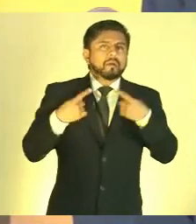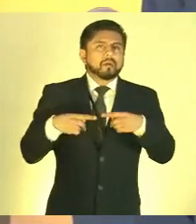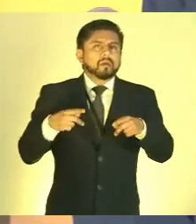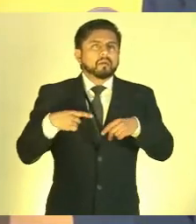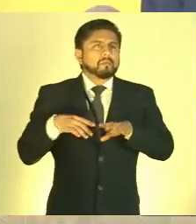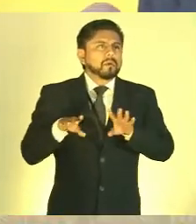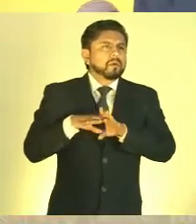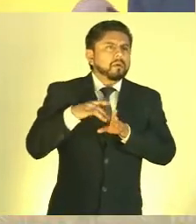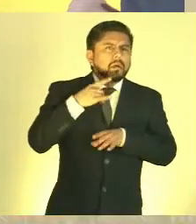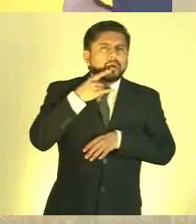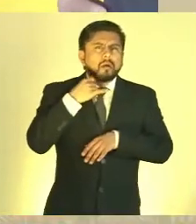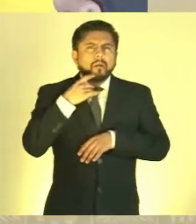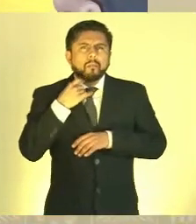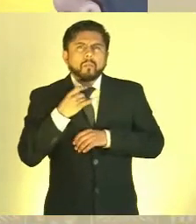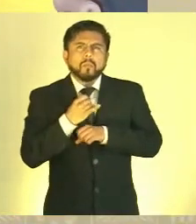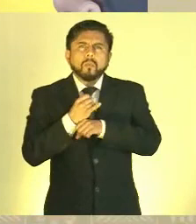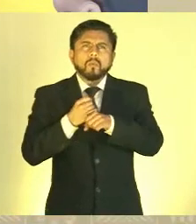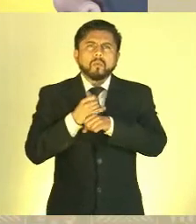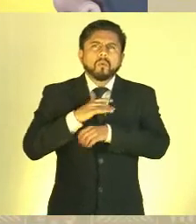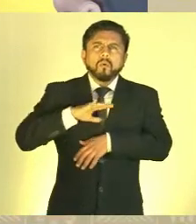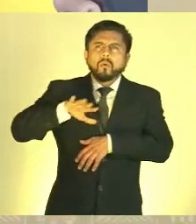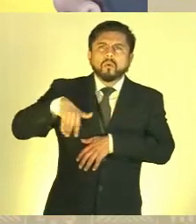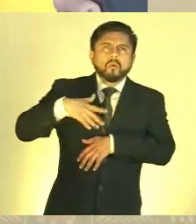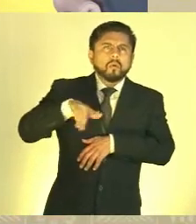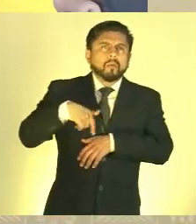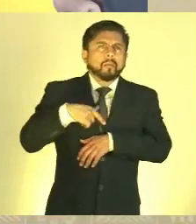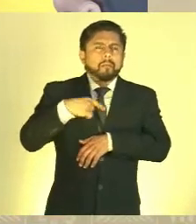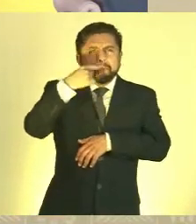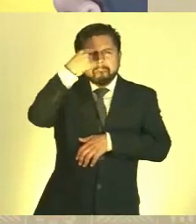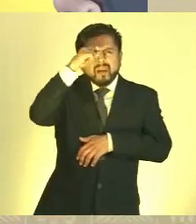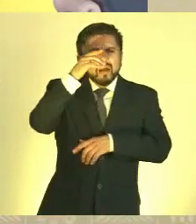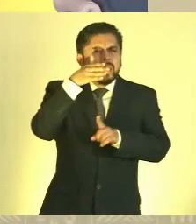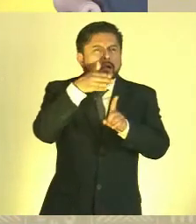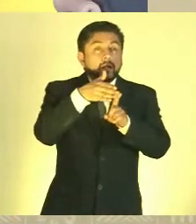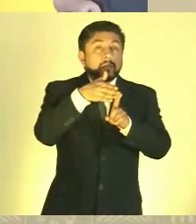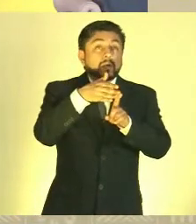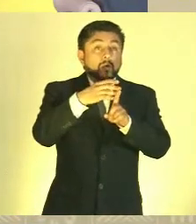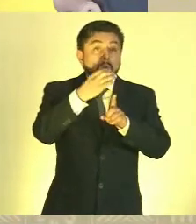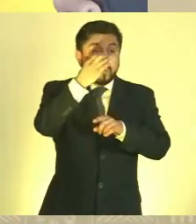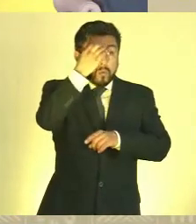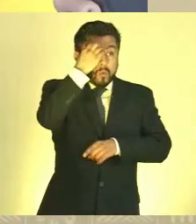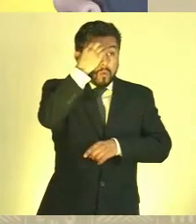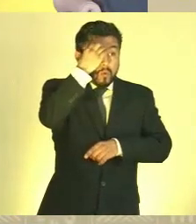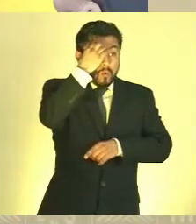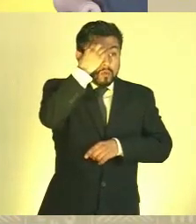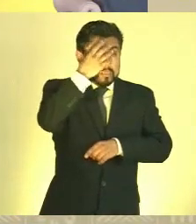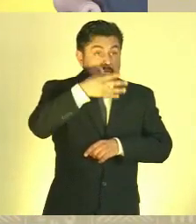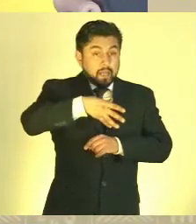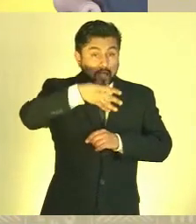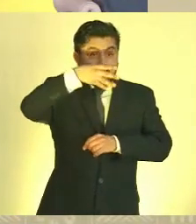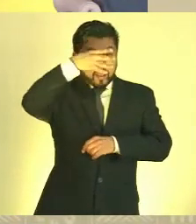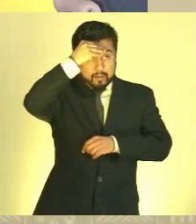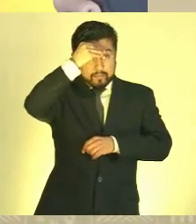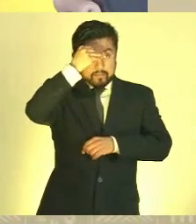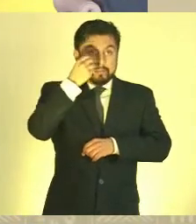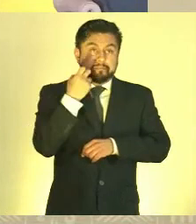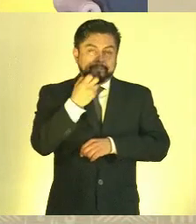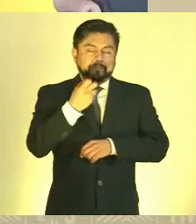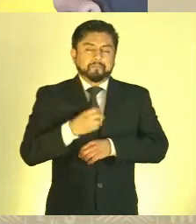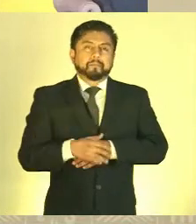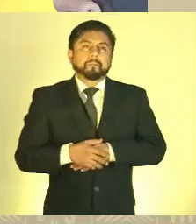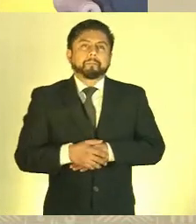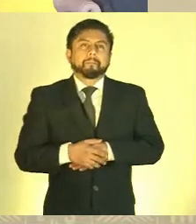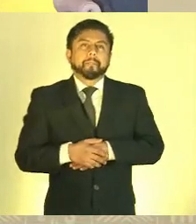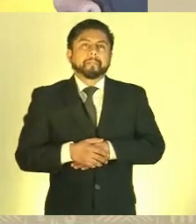del conocimiento. Es decir, esta novela está situada, para que entiendan, en